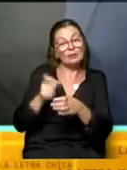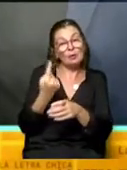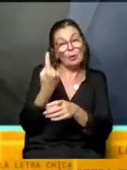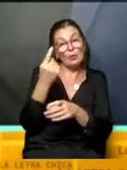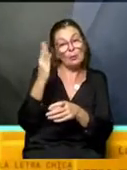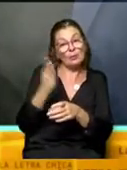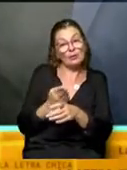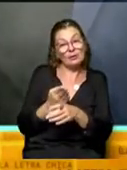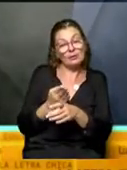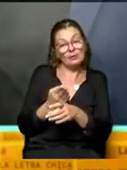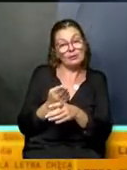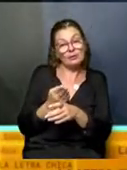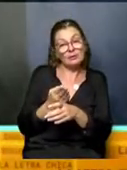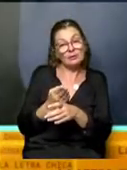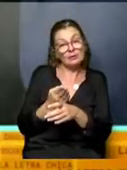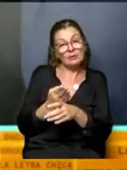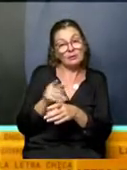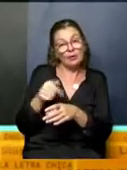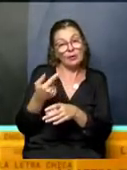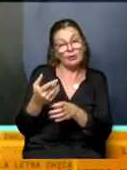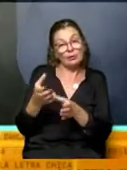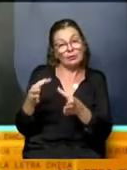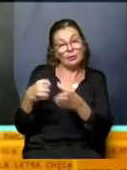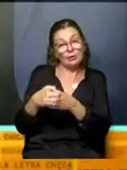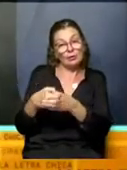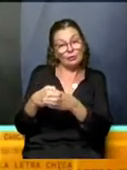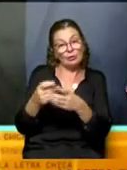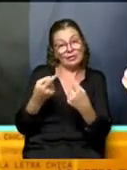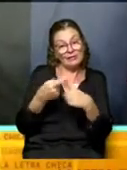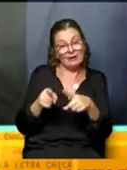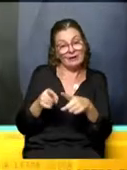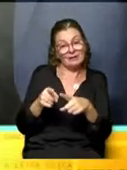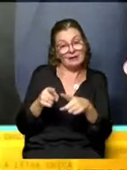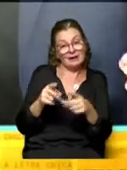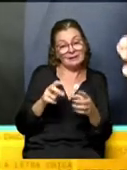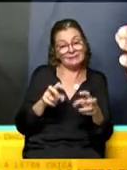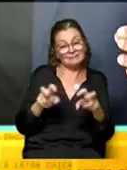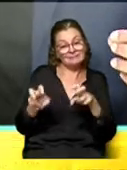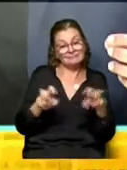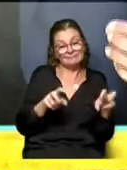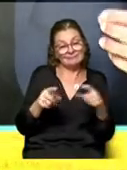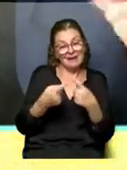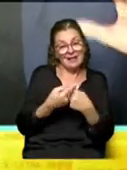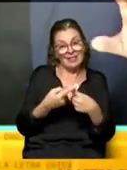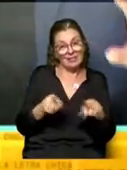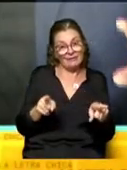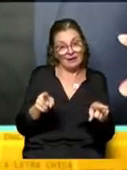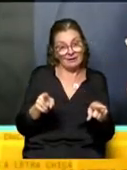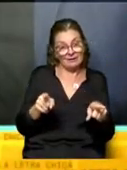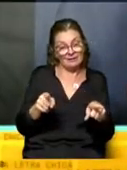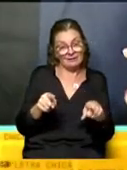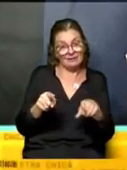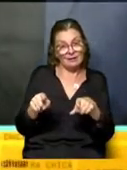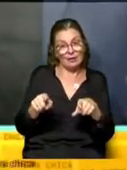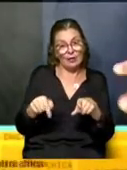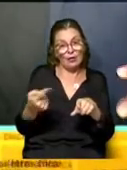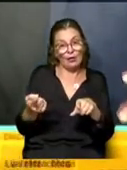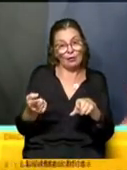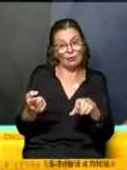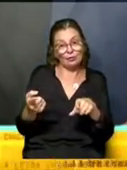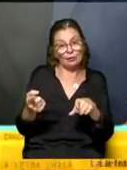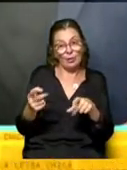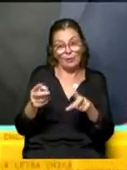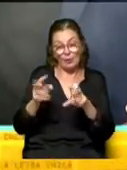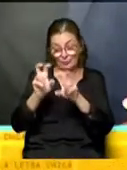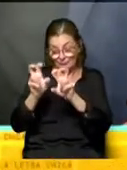1%, que juega en otra categoría, digamos, es otra liga. ¿Sí? Hay un salto que es como discontinuo, son como otro, como objeto de estudio